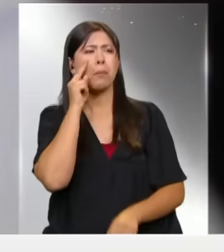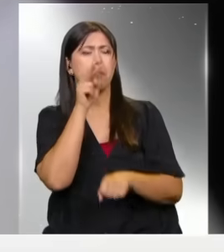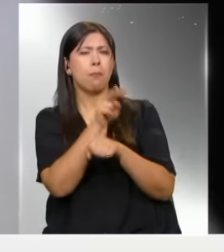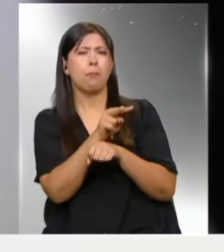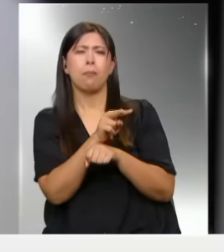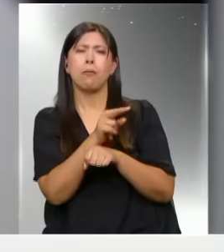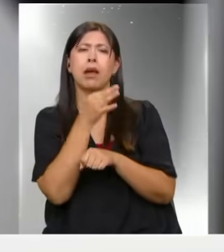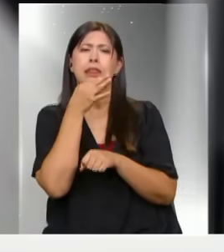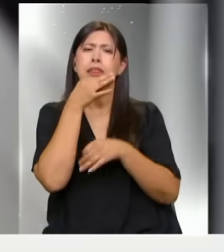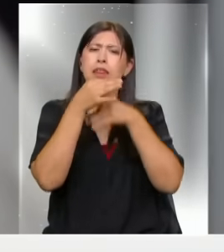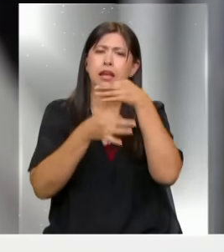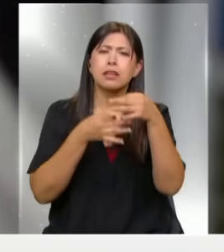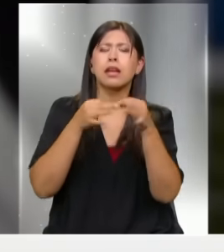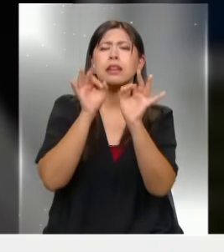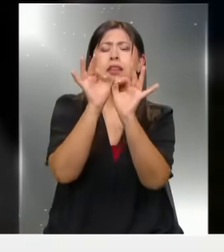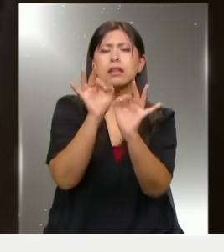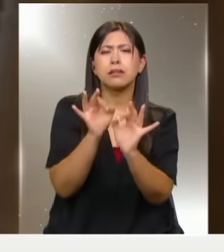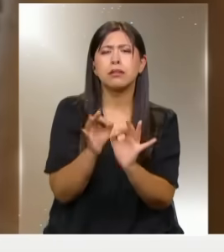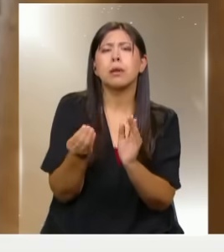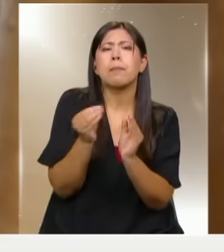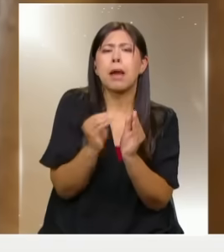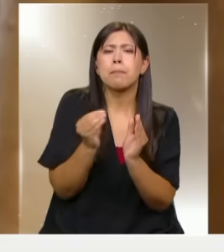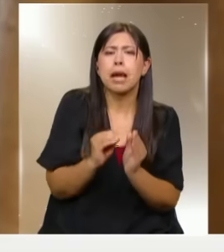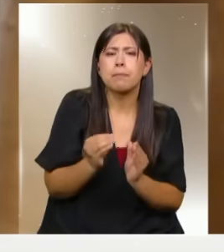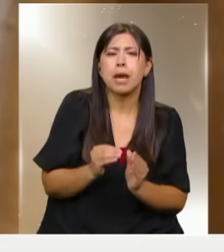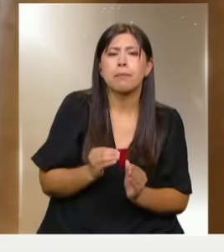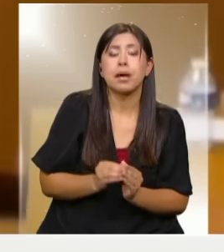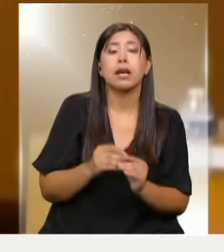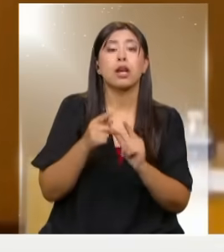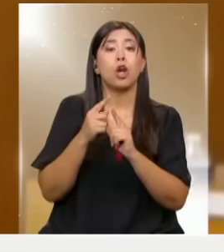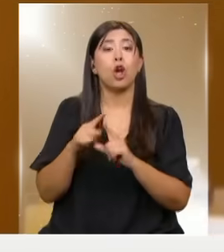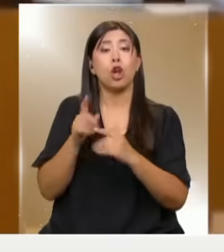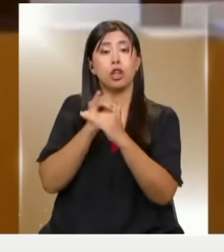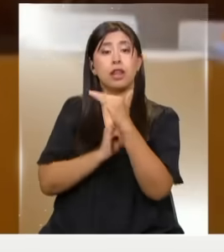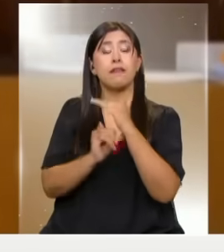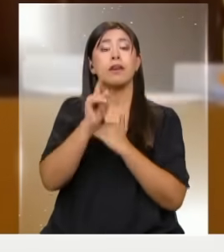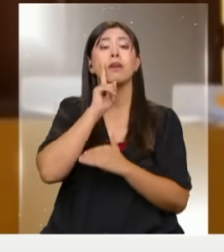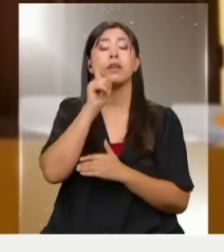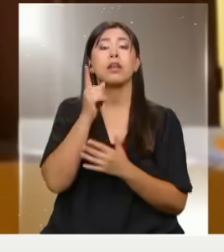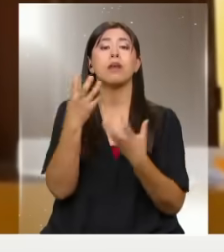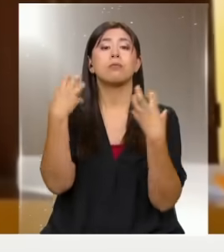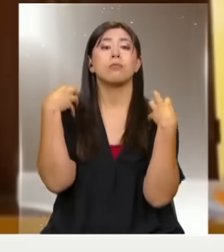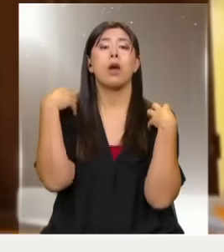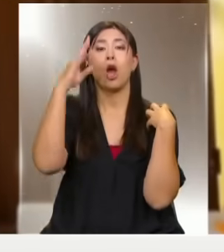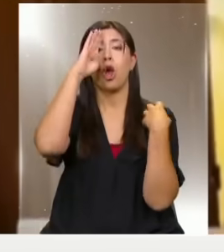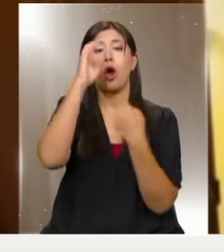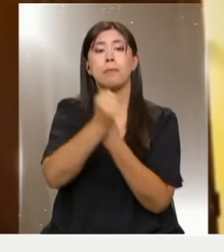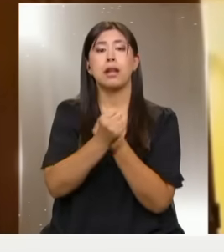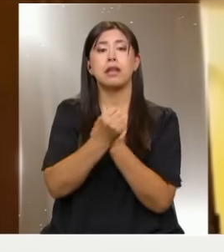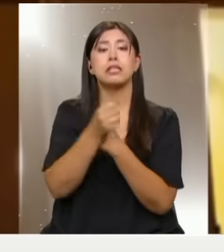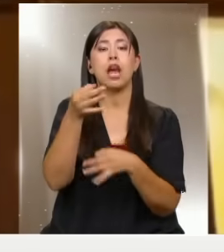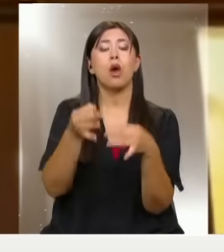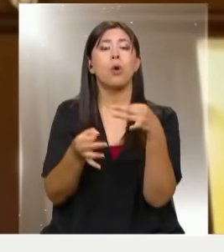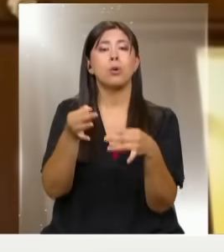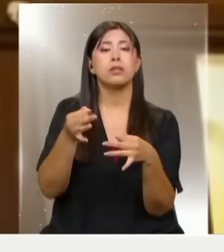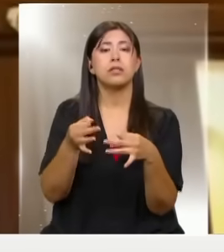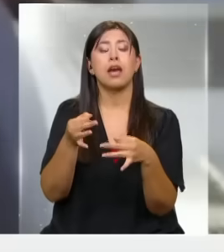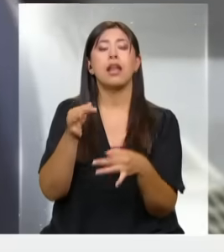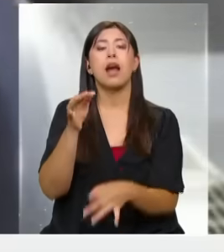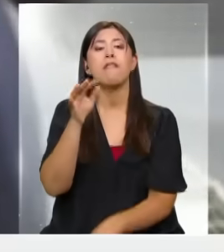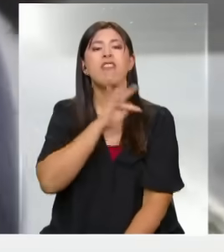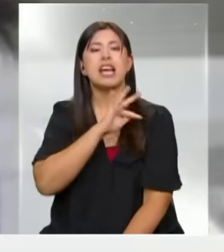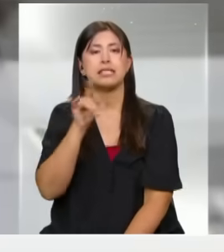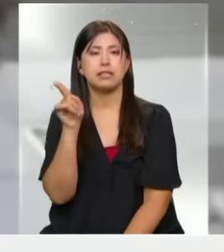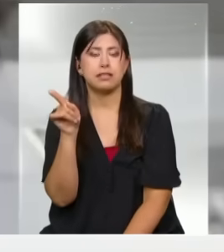testigos agregan cada vez más detalles al caso. Otro de los intervinientes fue el comandante de la Policía Judicial francesa, Christophe